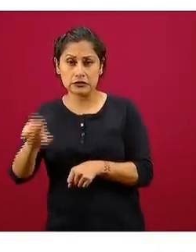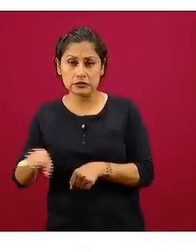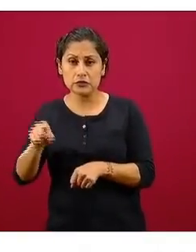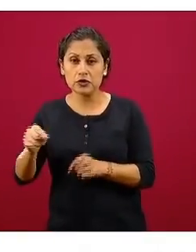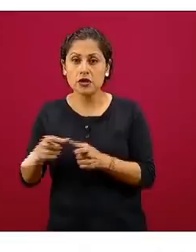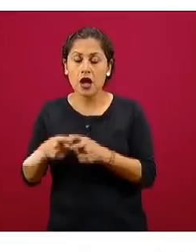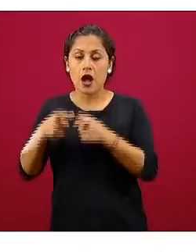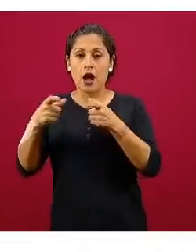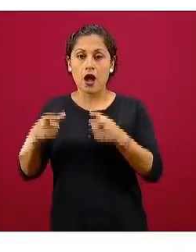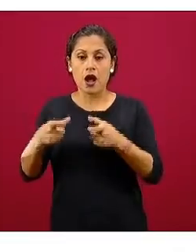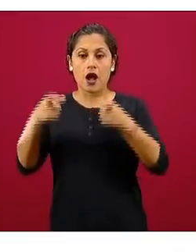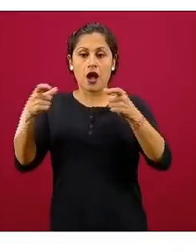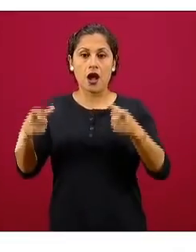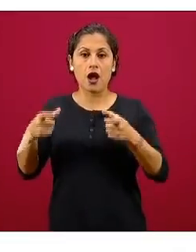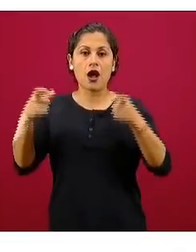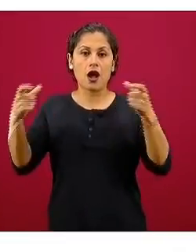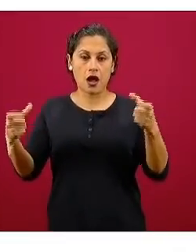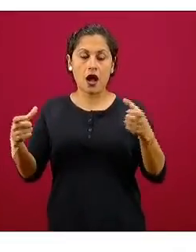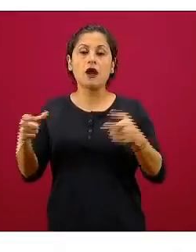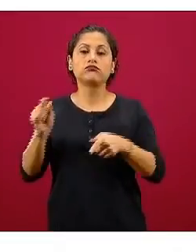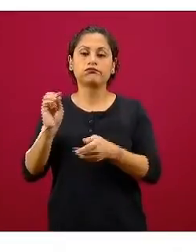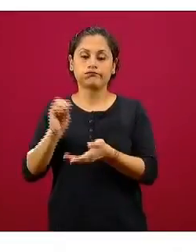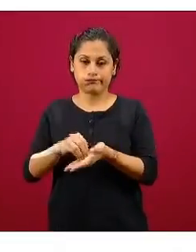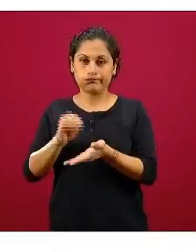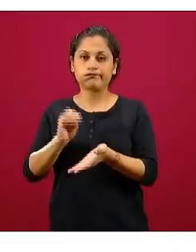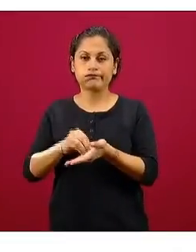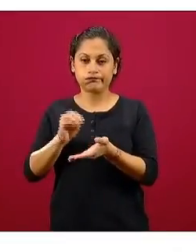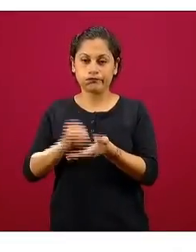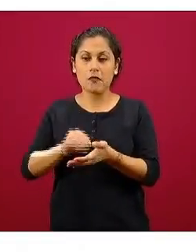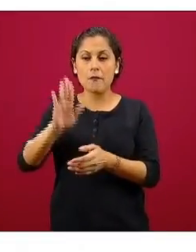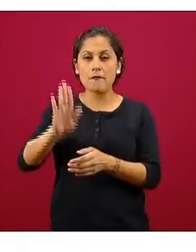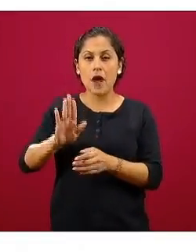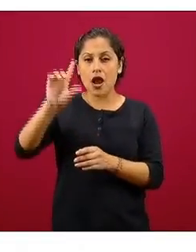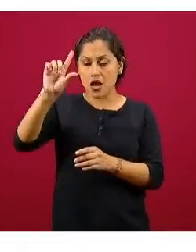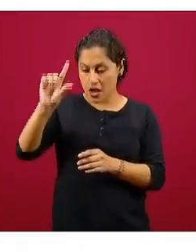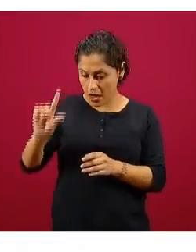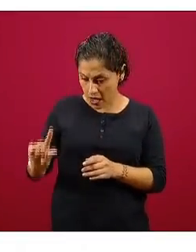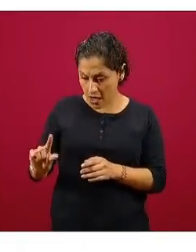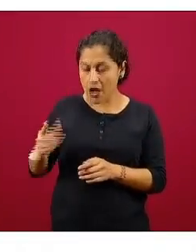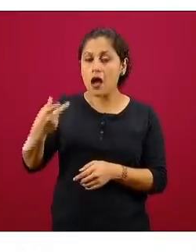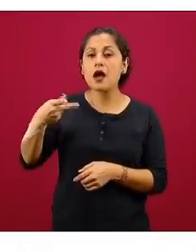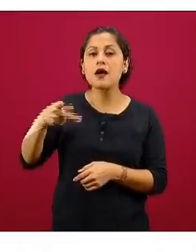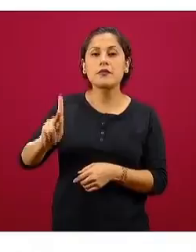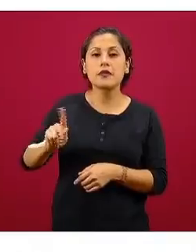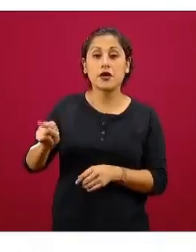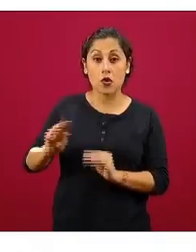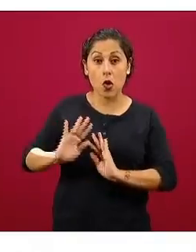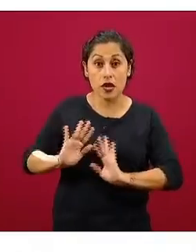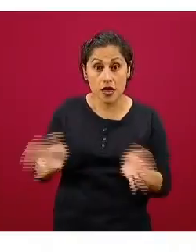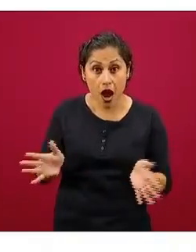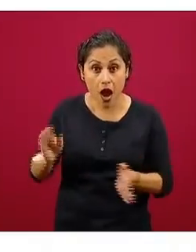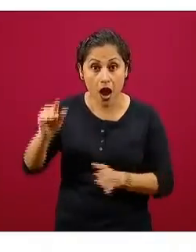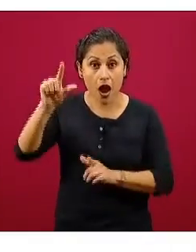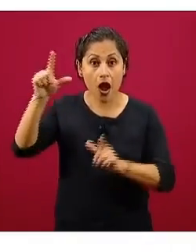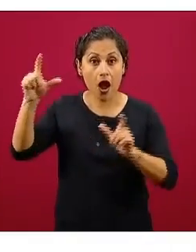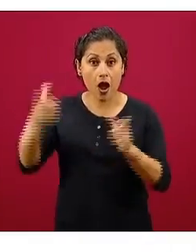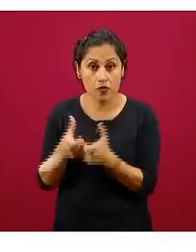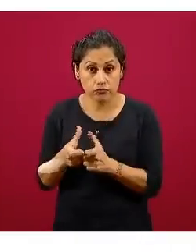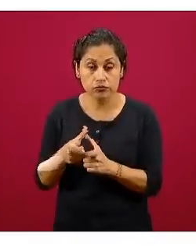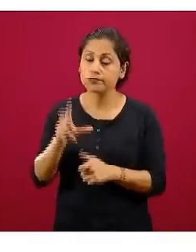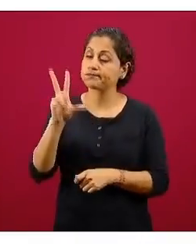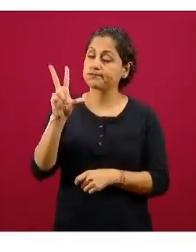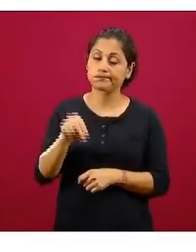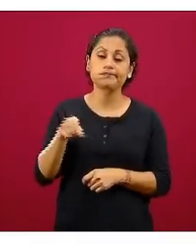ascenso. Y después se ha mantenido, todavía, aunque aquí se ve una tendencia descendente, todavía no la interpretamos como una clara tendencia